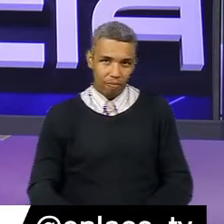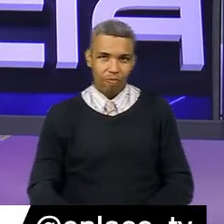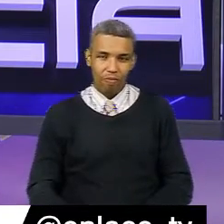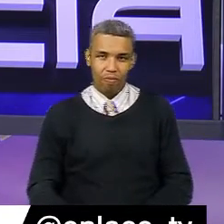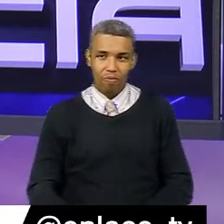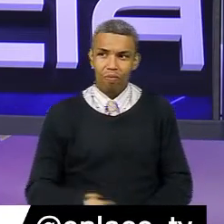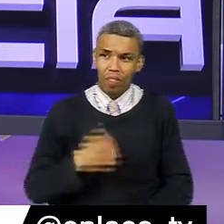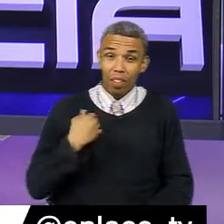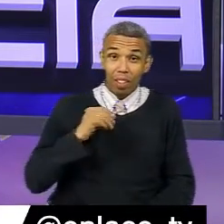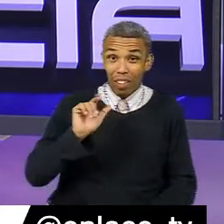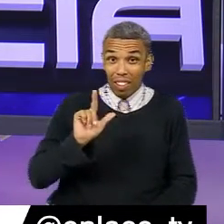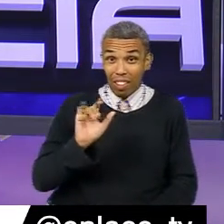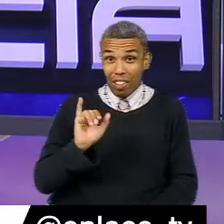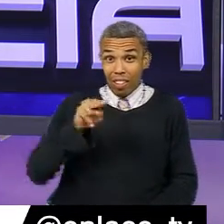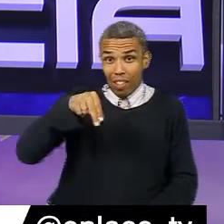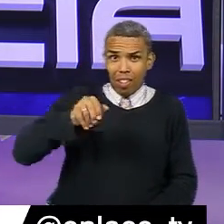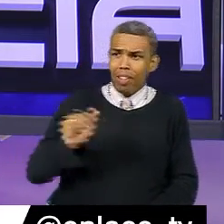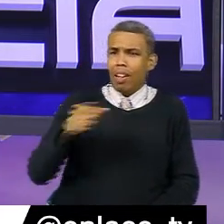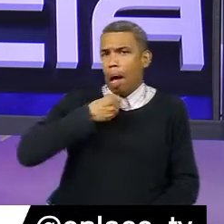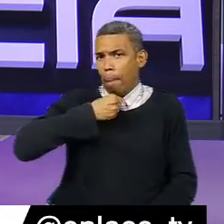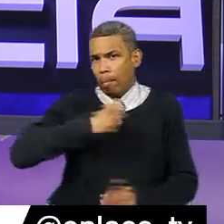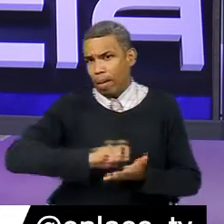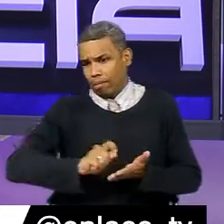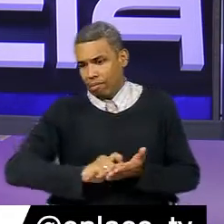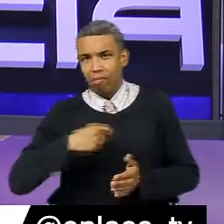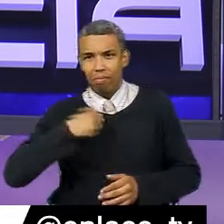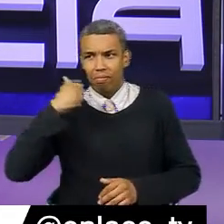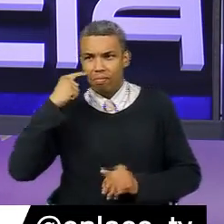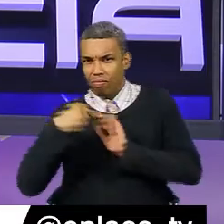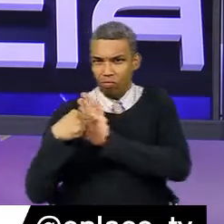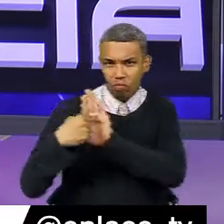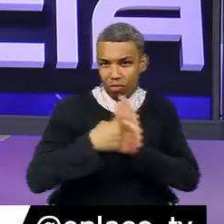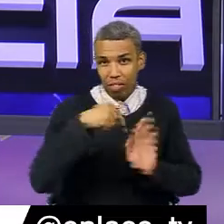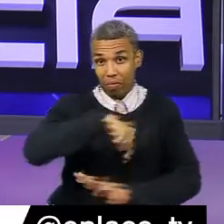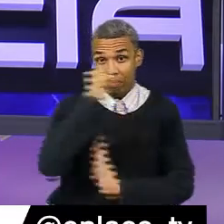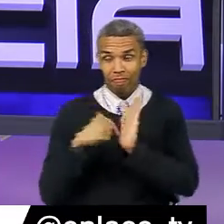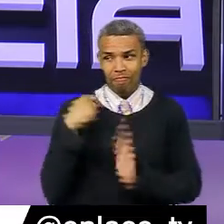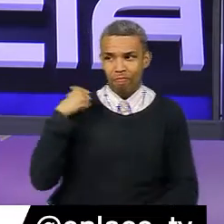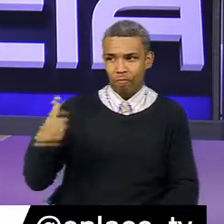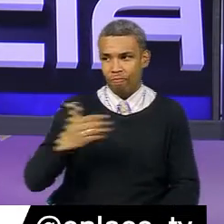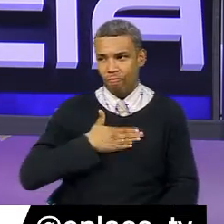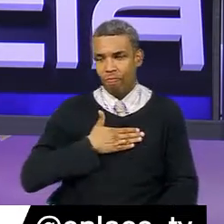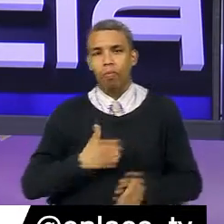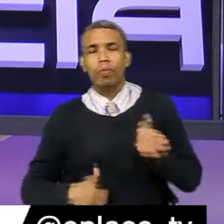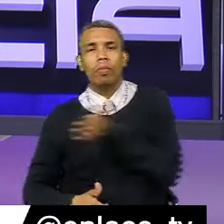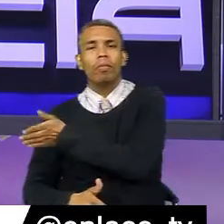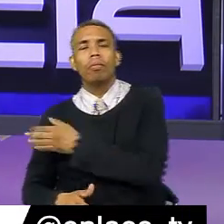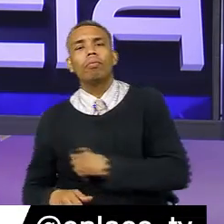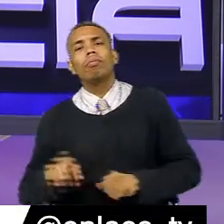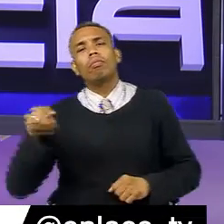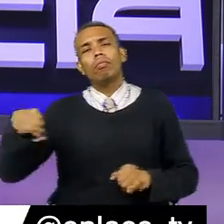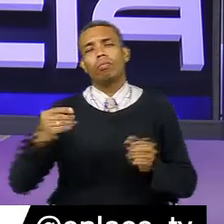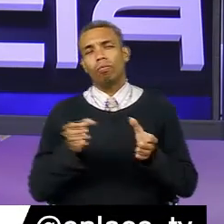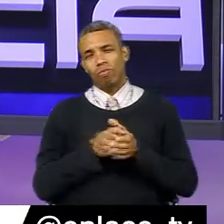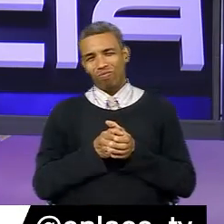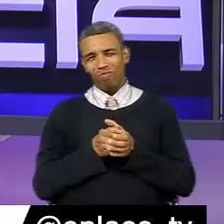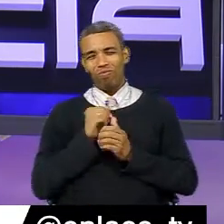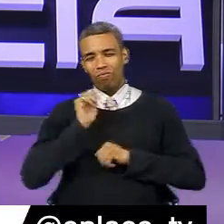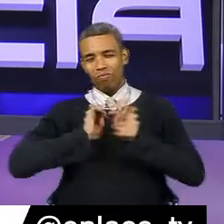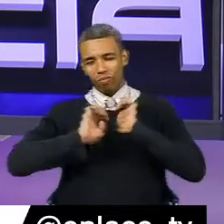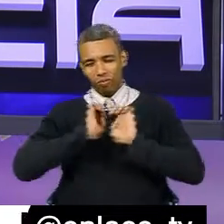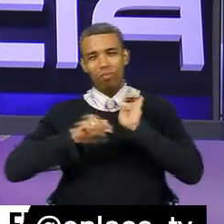por Lina Brujés y su trabajo en Cartagena. Y defensores de derechos humanos del Magdalena Medio aseguran que etapa de posconflicto es una